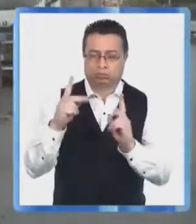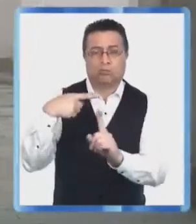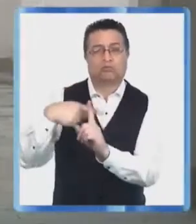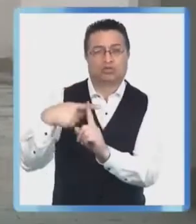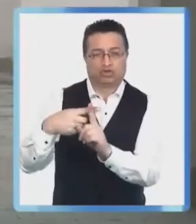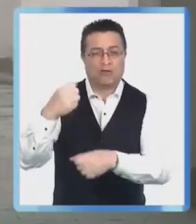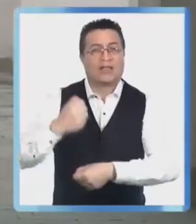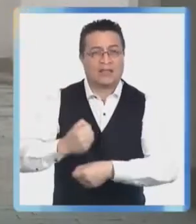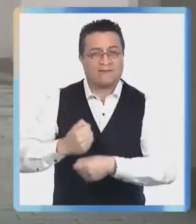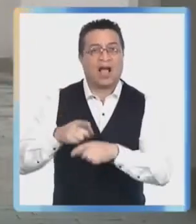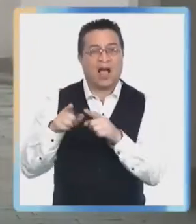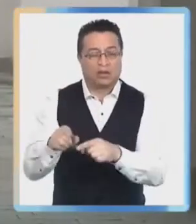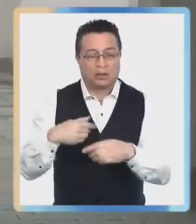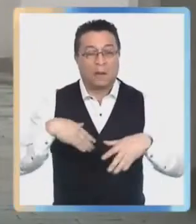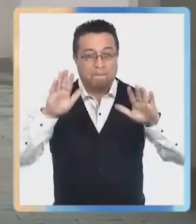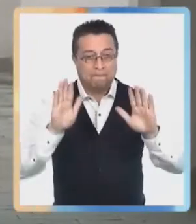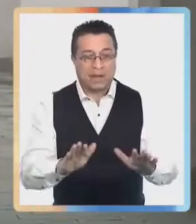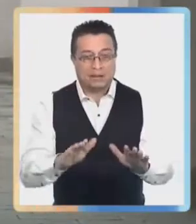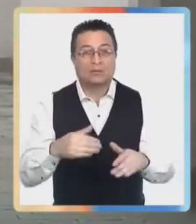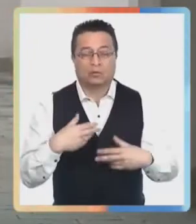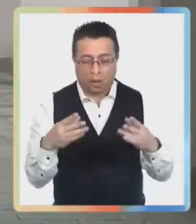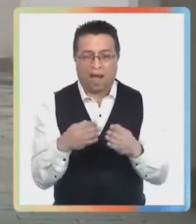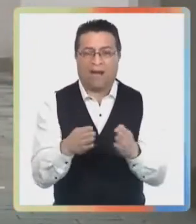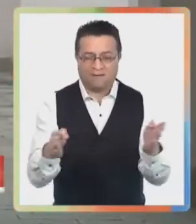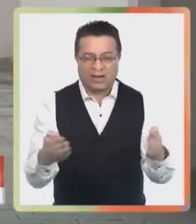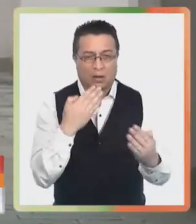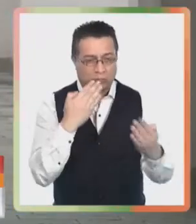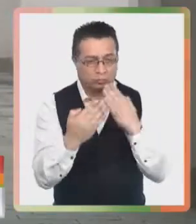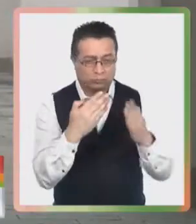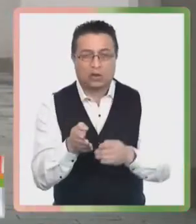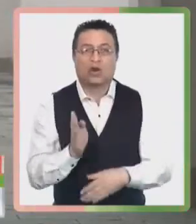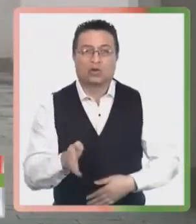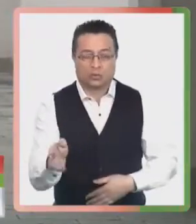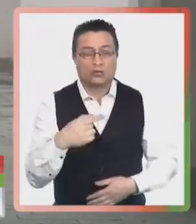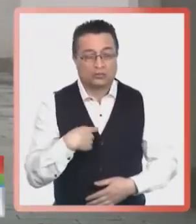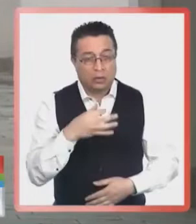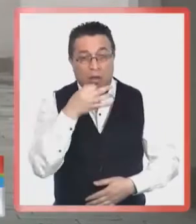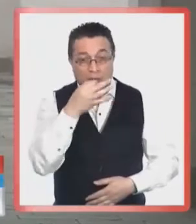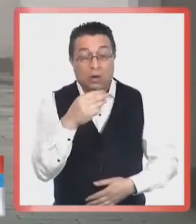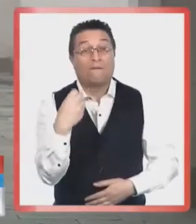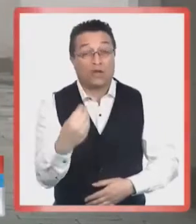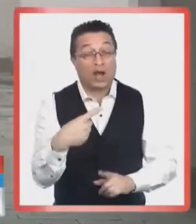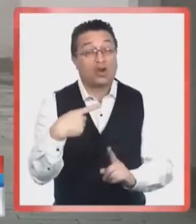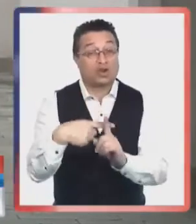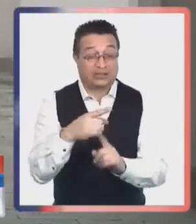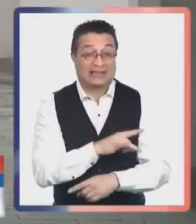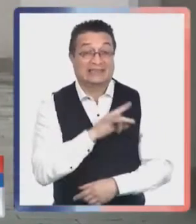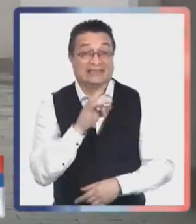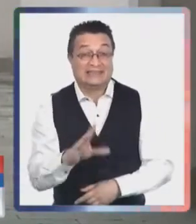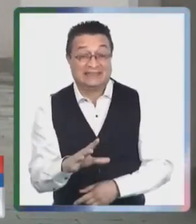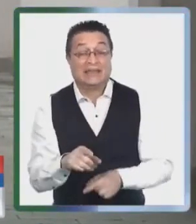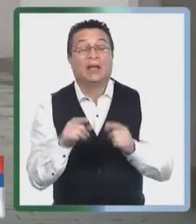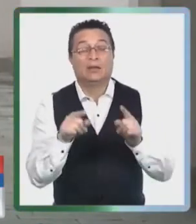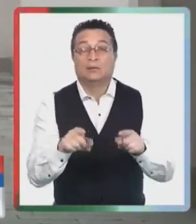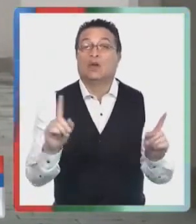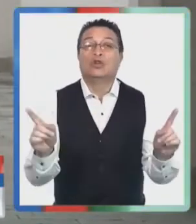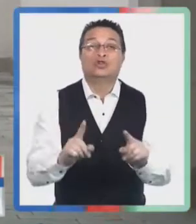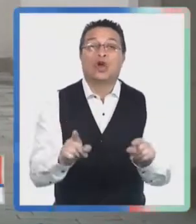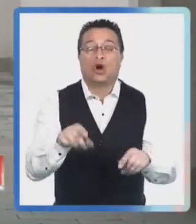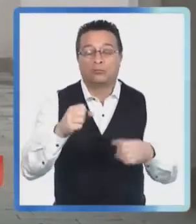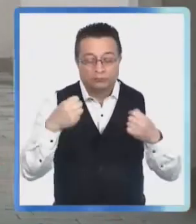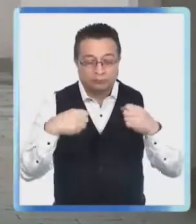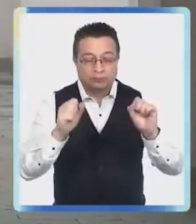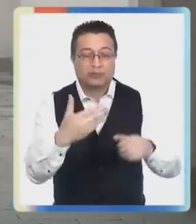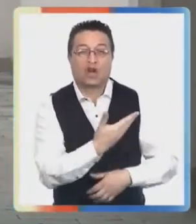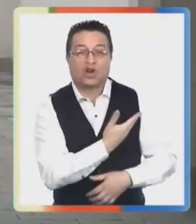de poner la paralización. Estamos totalmente abiertos a seguir conversando con ellos. Yo insisto, creo que esto es una buena noticia para Chile. Esto no es un triunfo